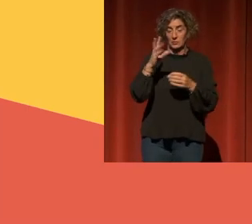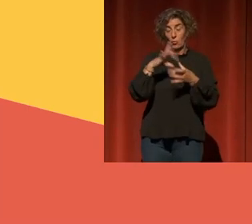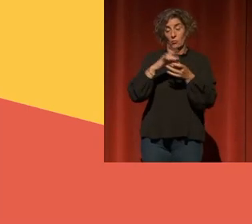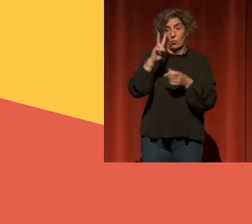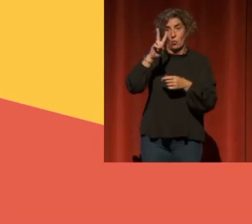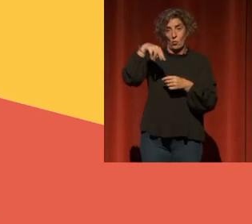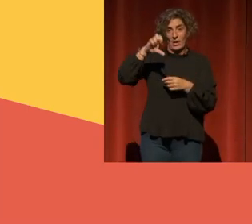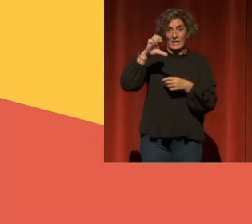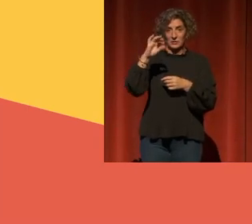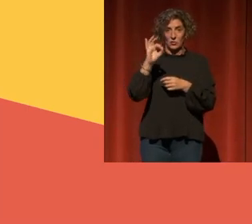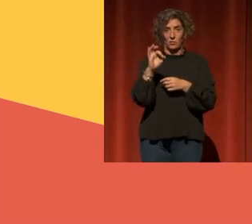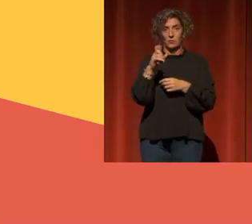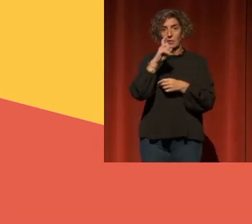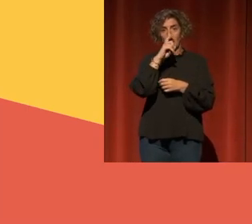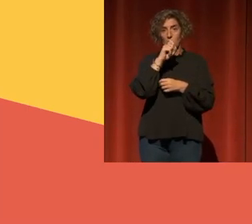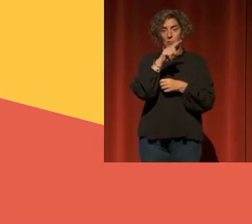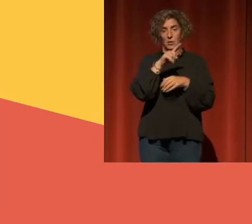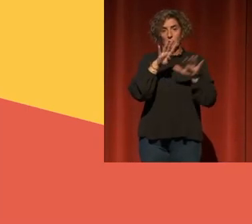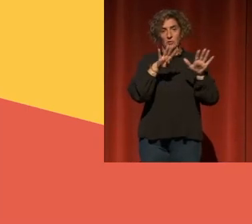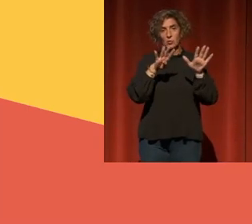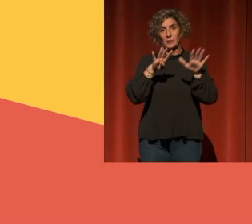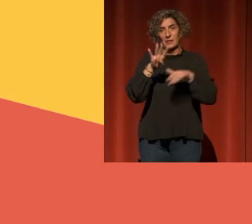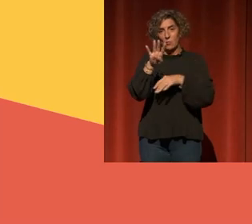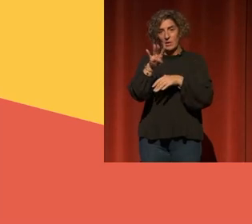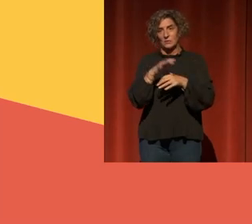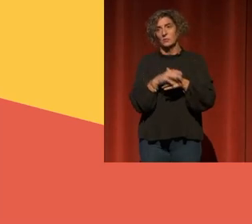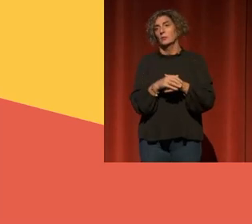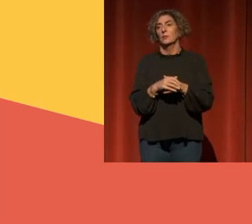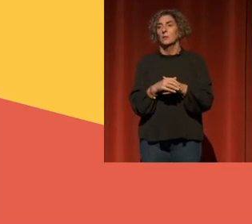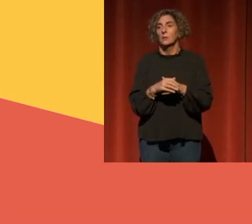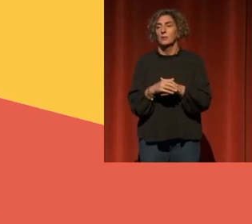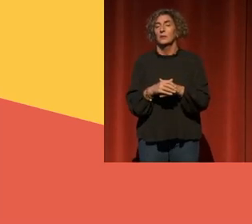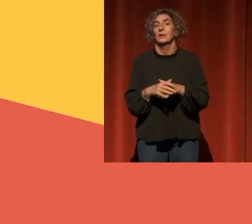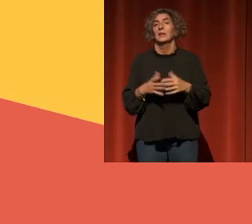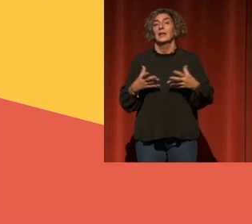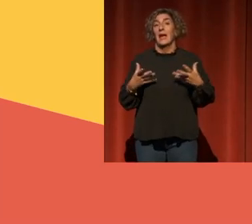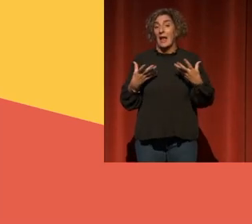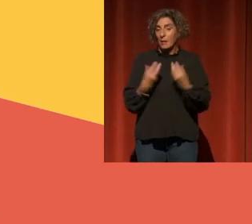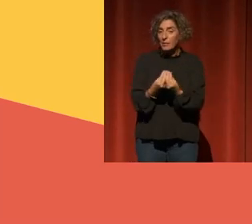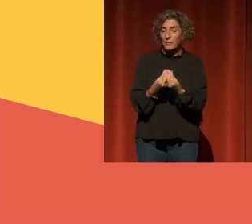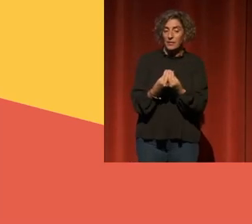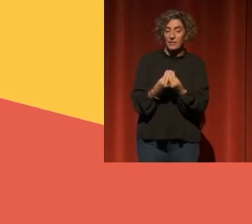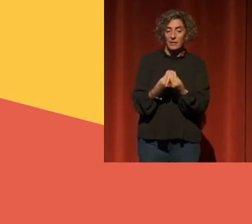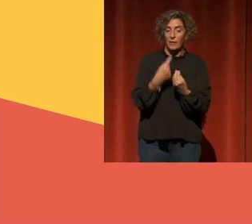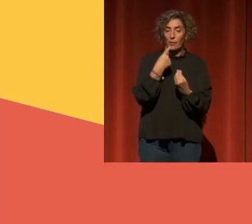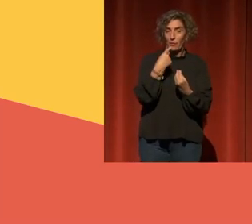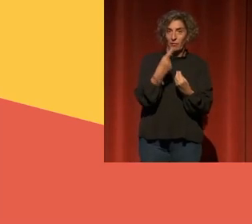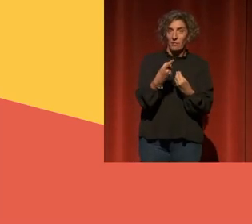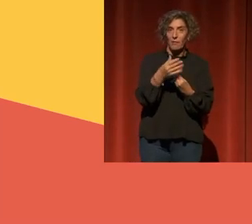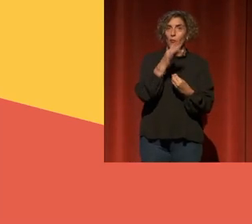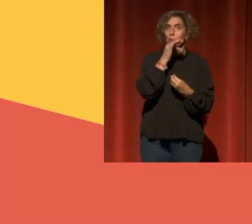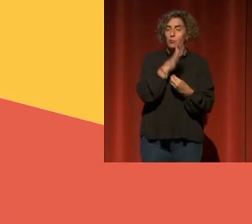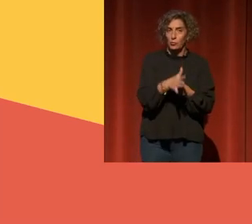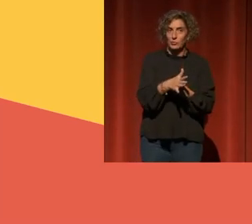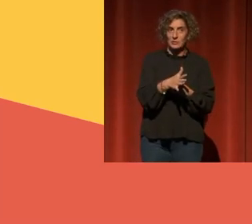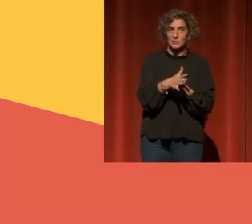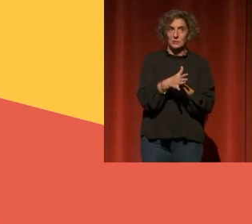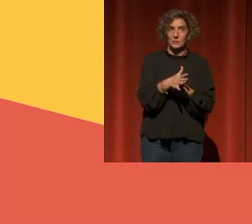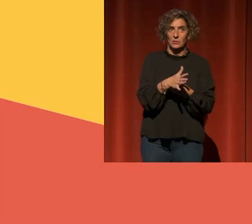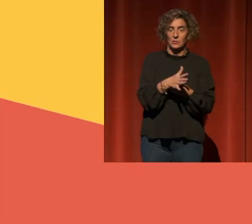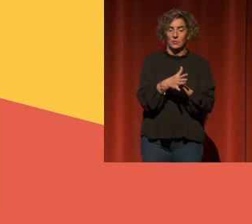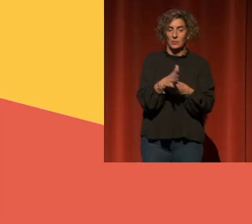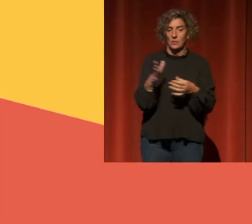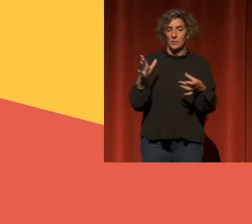año 1994 obviamente no la actual a la vez que expresaba el compromiso de la Unión Europea también en